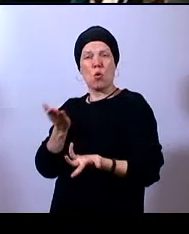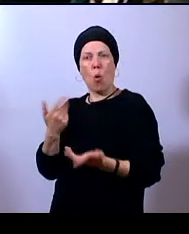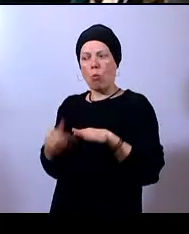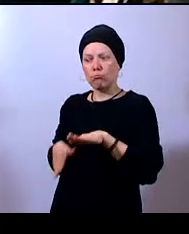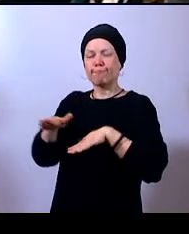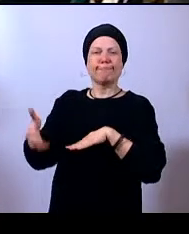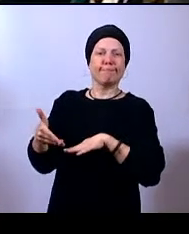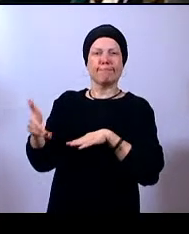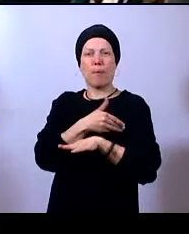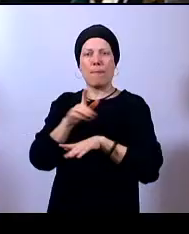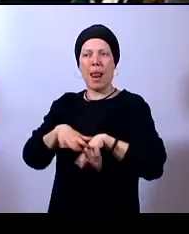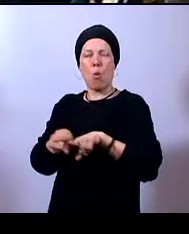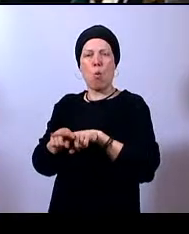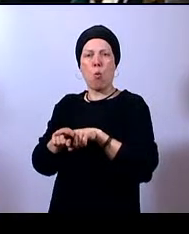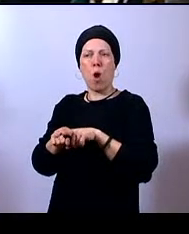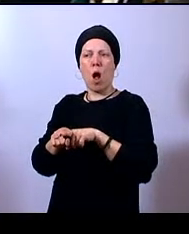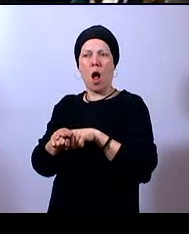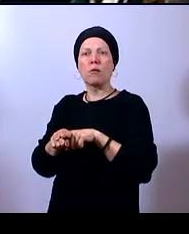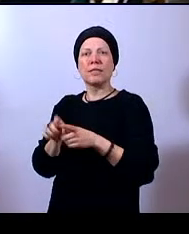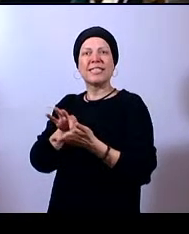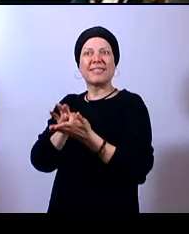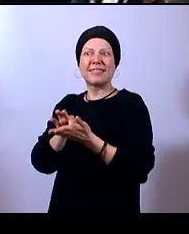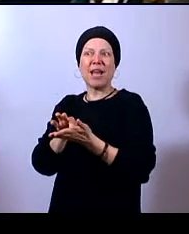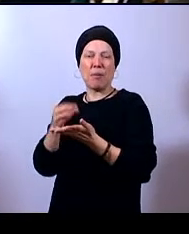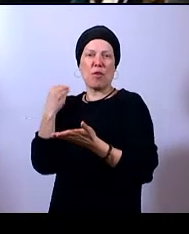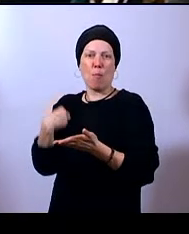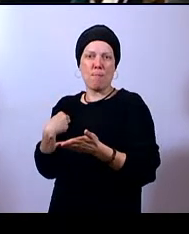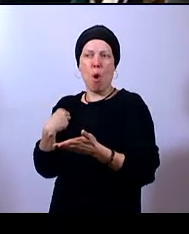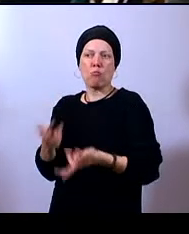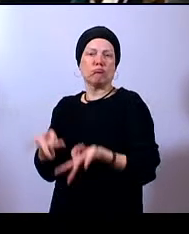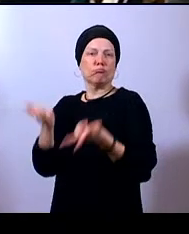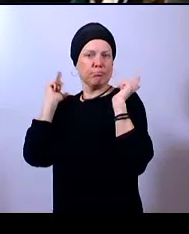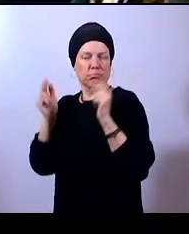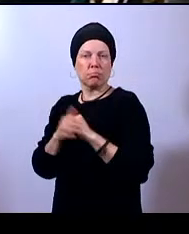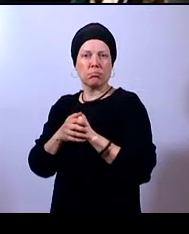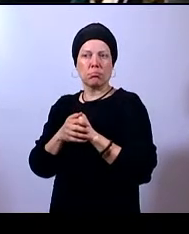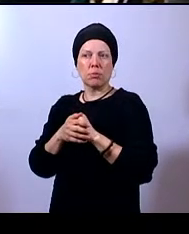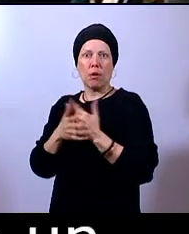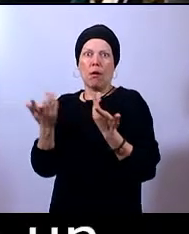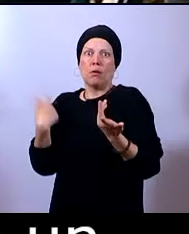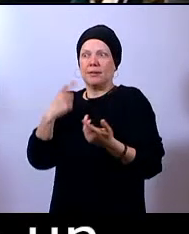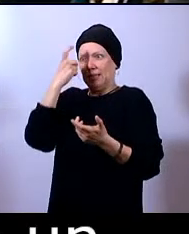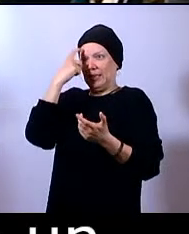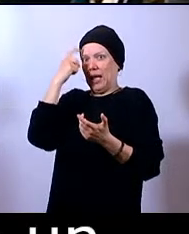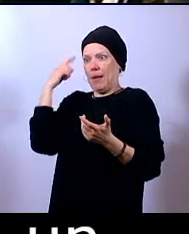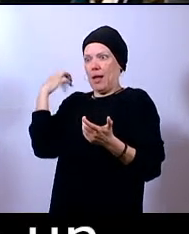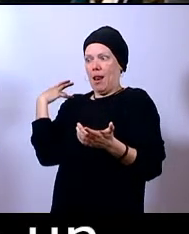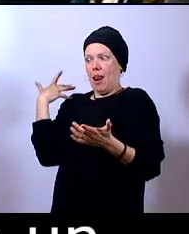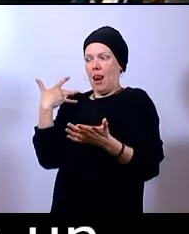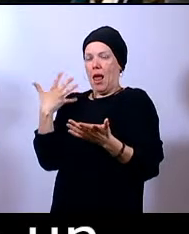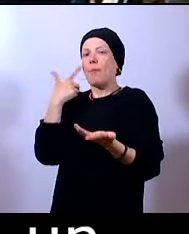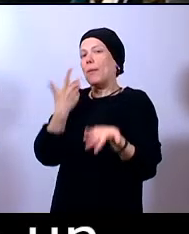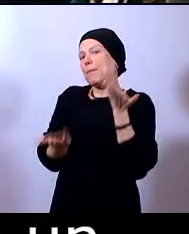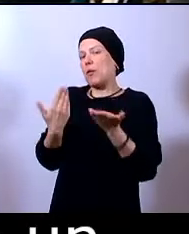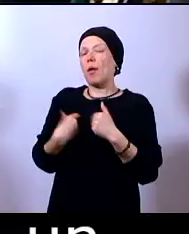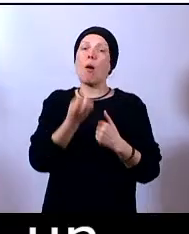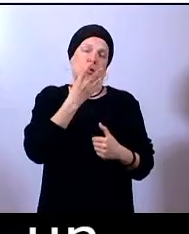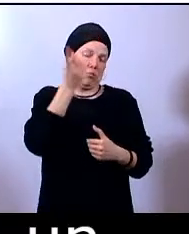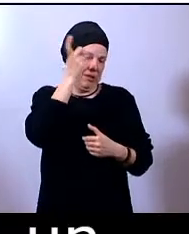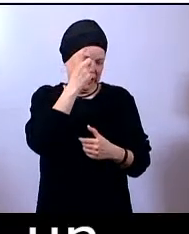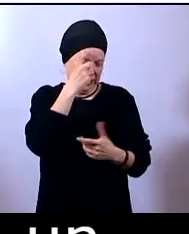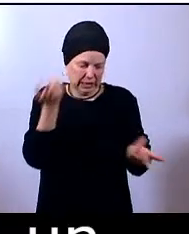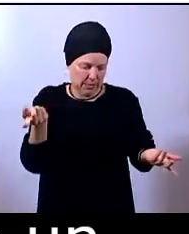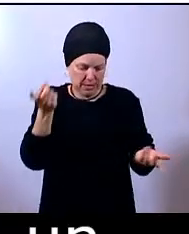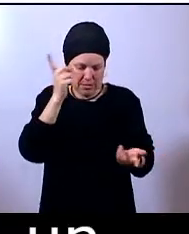previo para la licitación de este servicio. Me gustaría saber un poco, después de tanto tiempo, un poco la valoración. Bueno, ustedes saben que nosotros